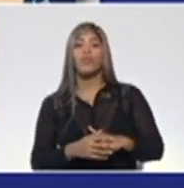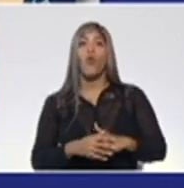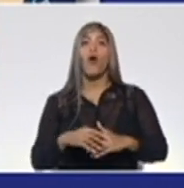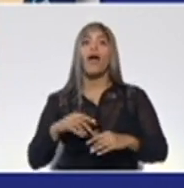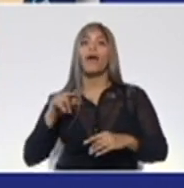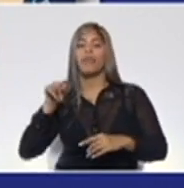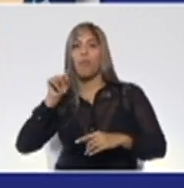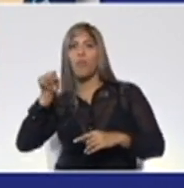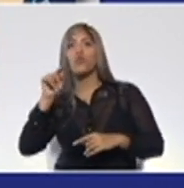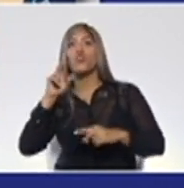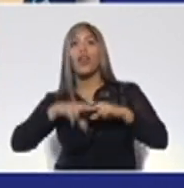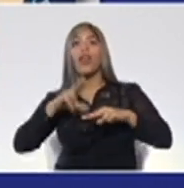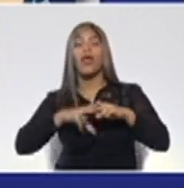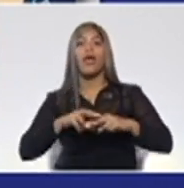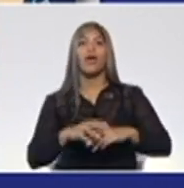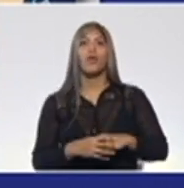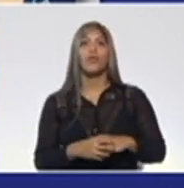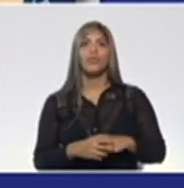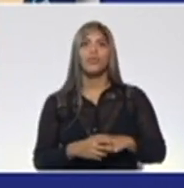negro